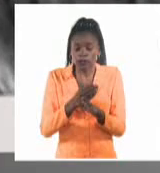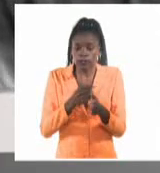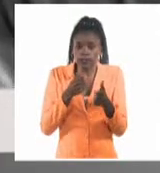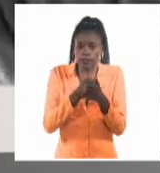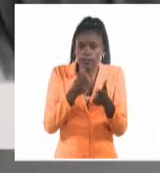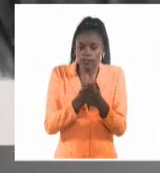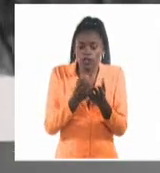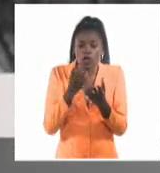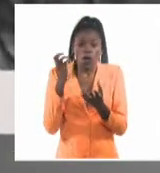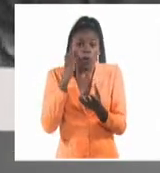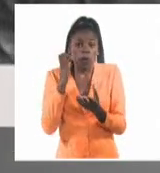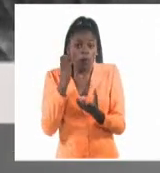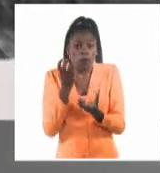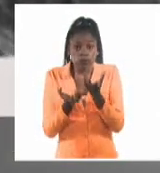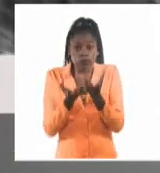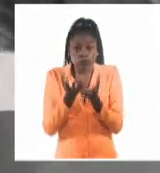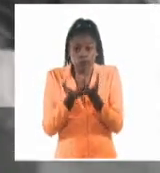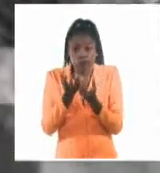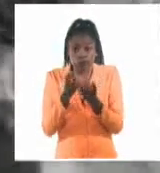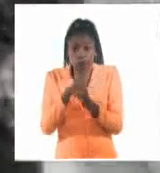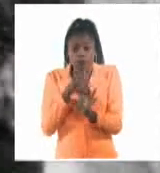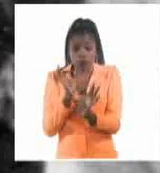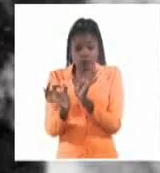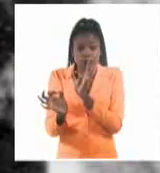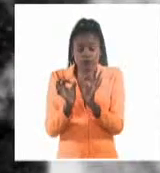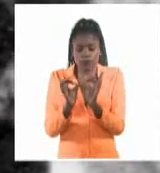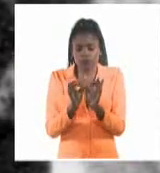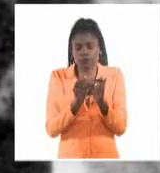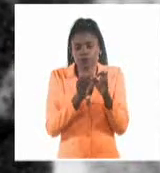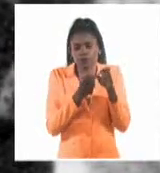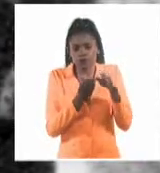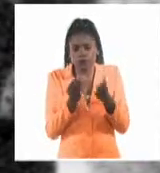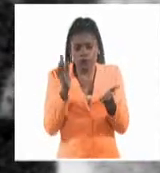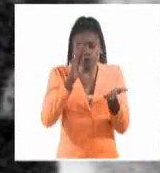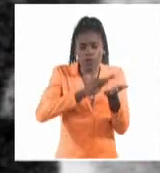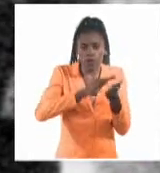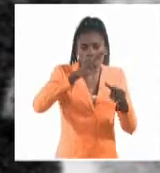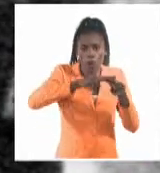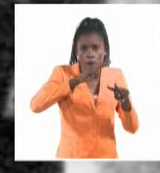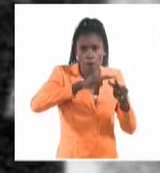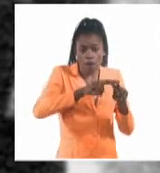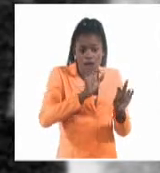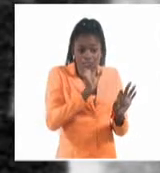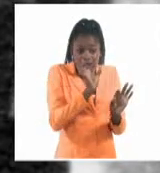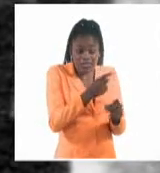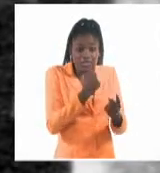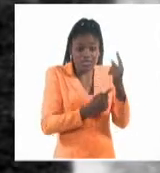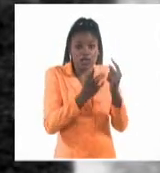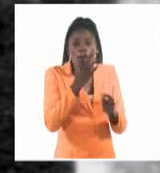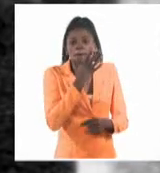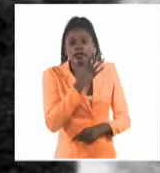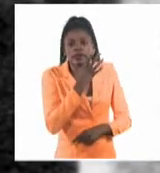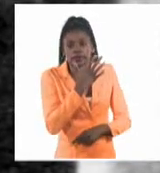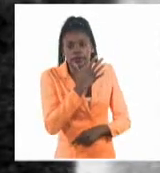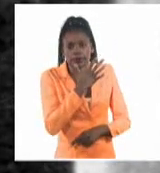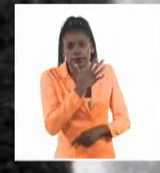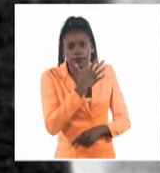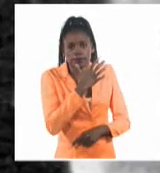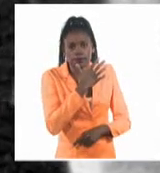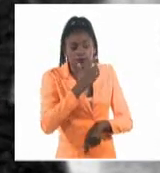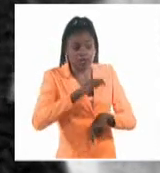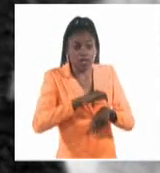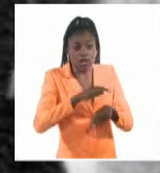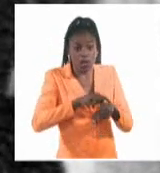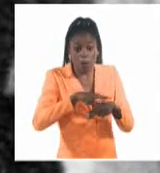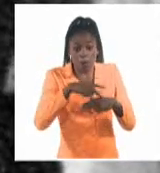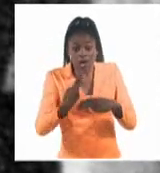cenizas fueron puestas a buen resguardo y trasladadas a La Habana, lugar donde sucedió algo similar. Hasta para bajarlas del